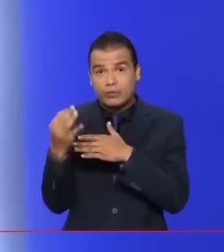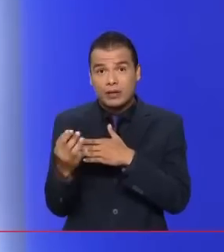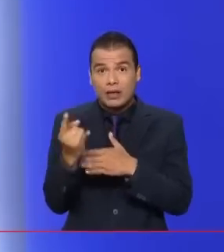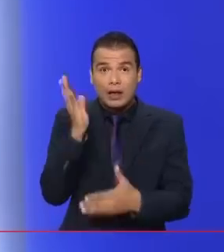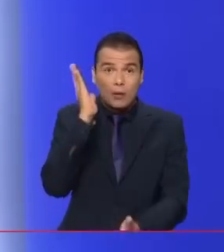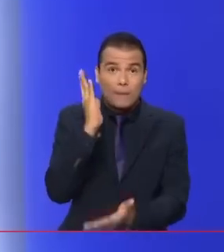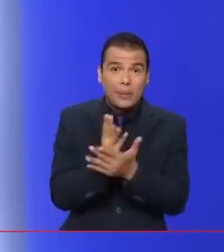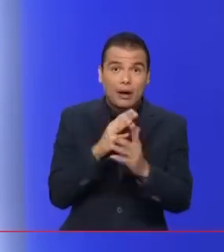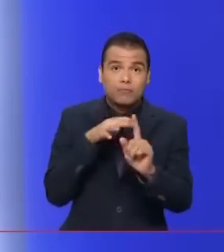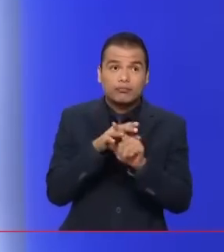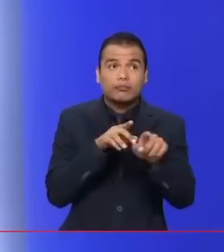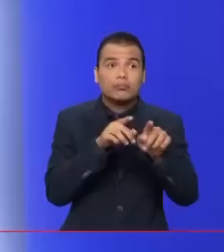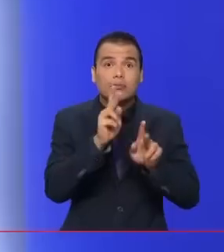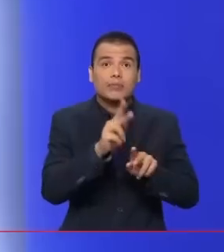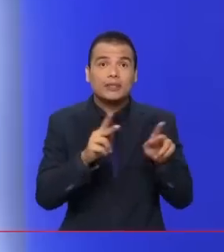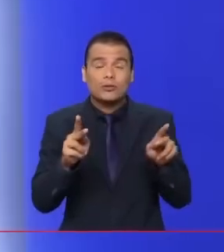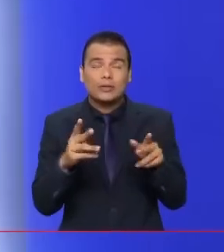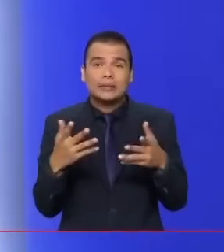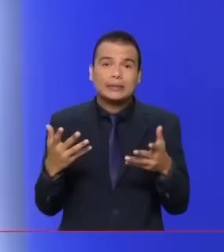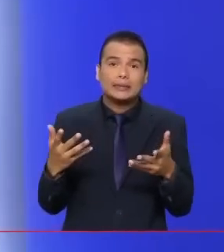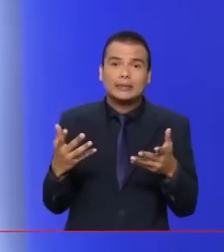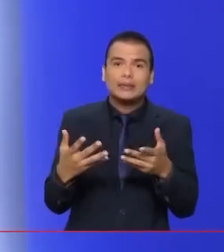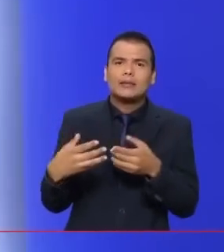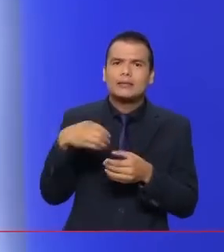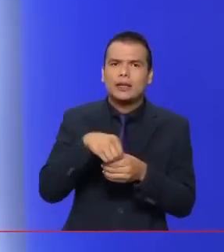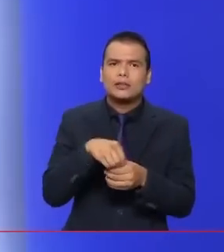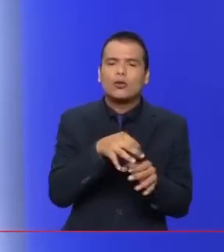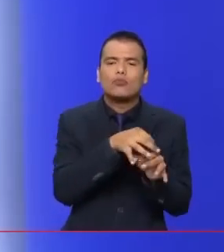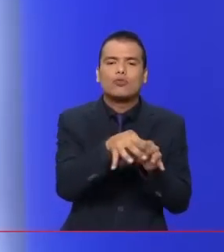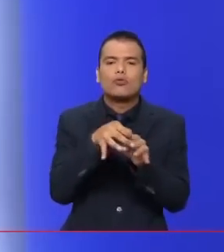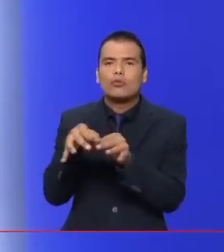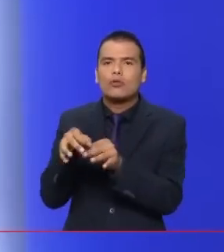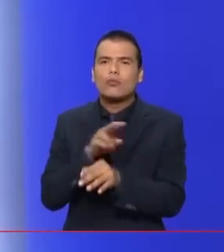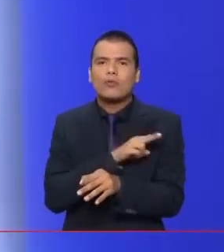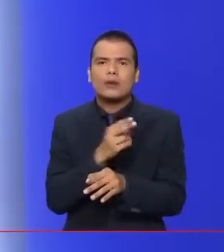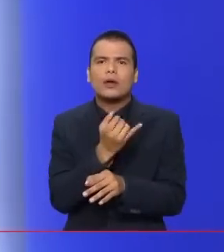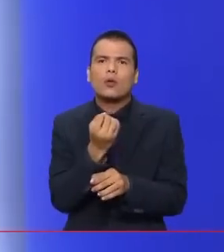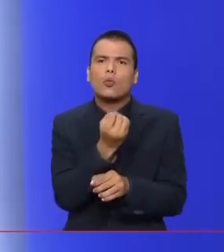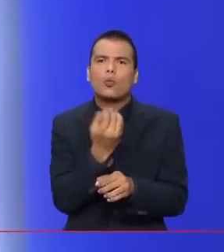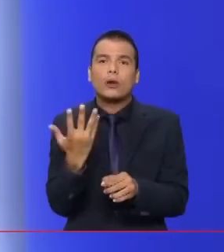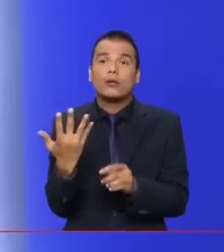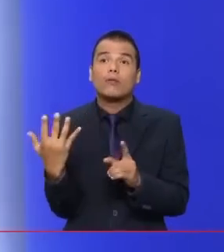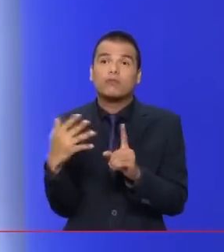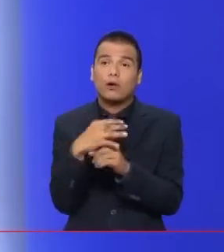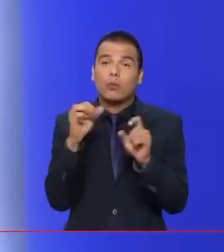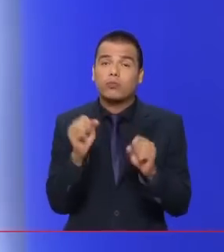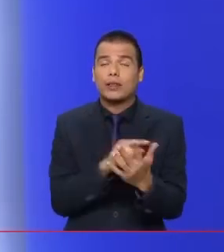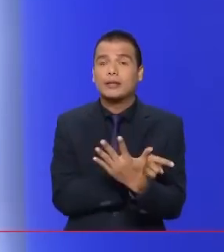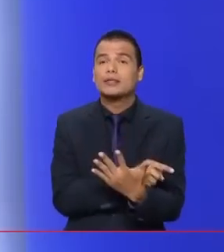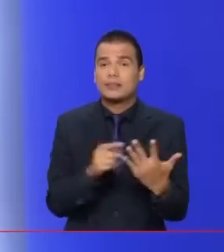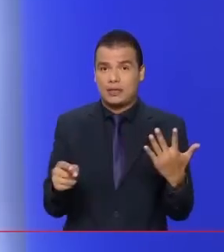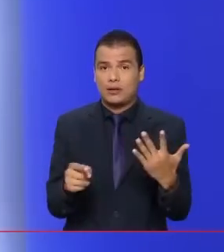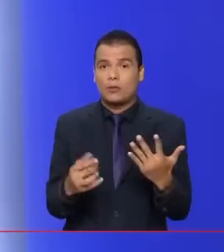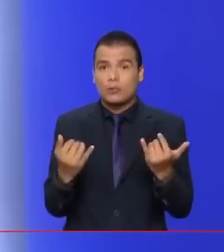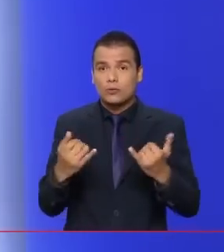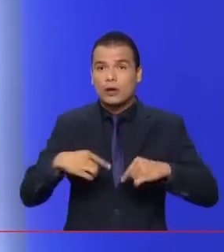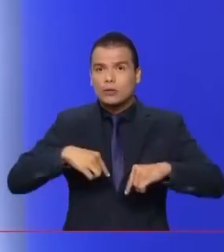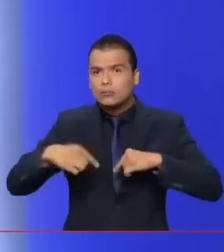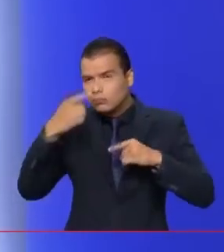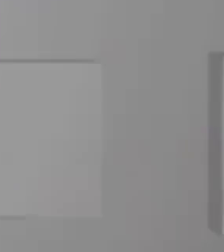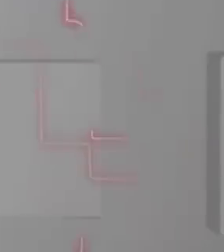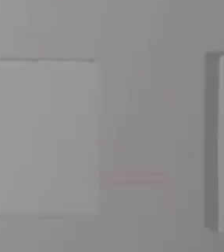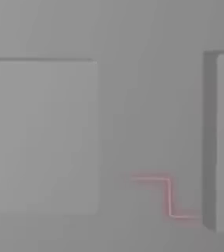una posible emergencia. Son 5 los municipios del Valle del Cauca que hoy se encuentran en alerta por cuenta de este fenómeno natural.